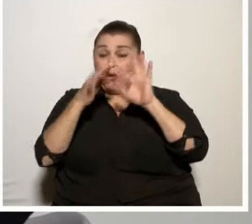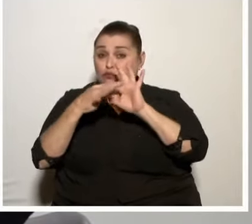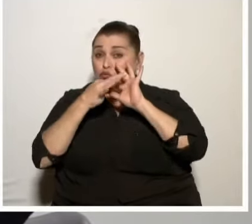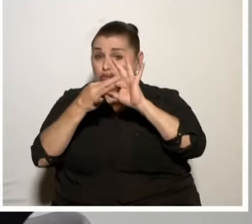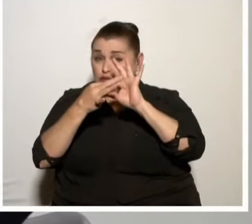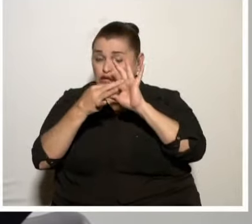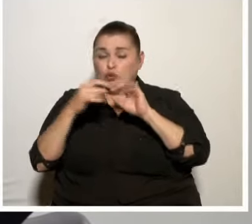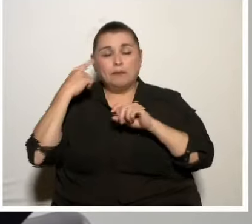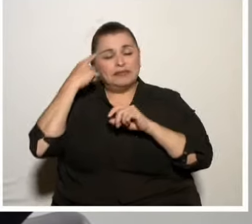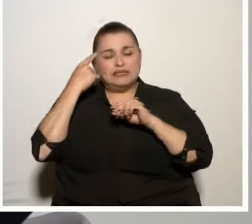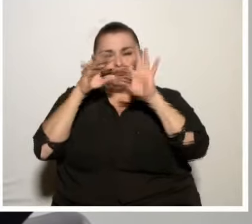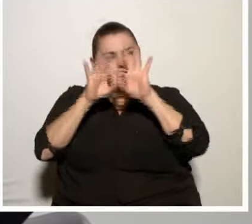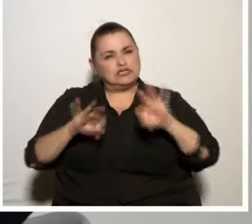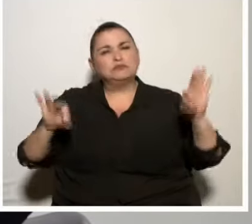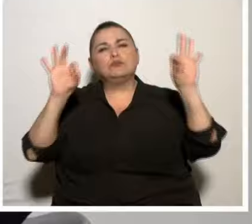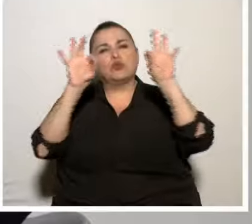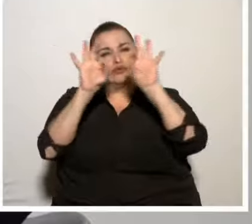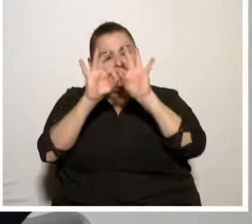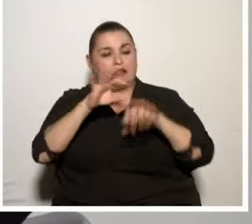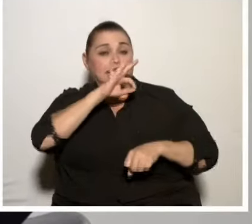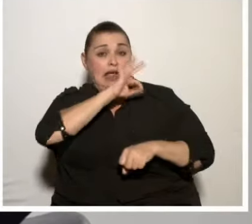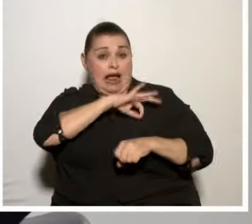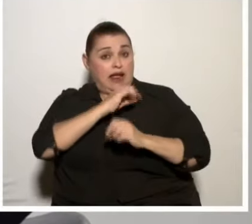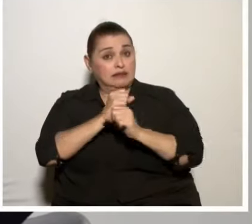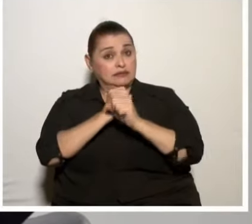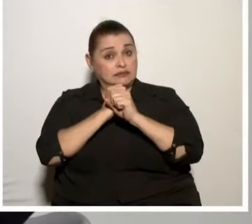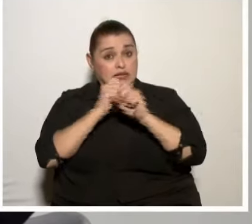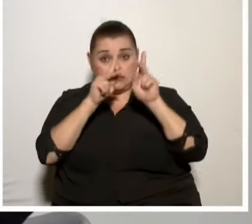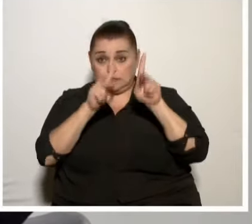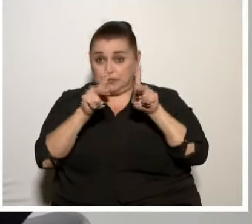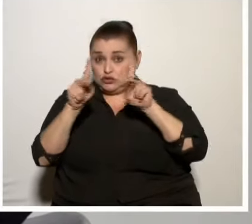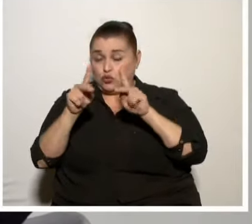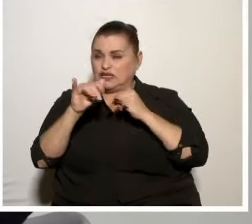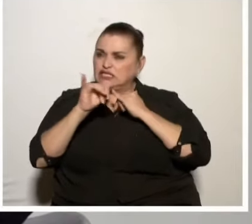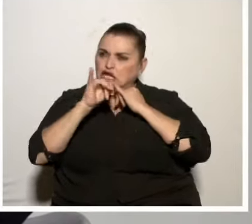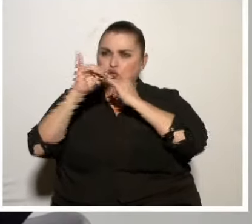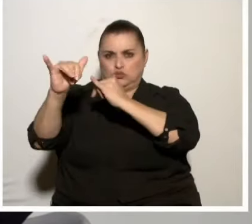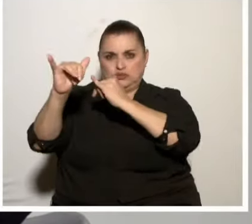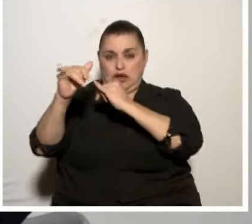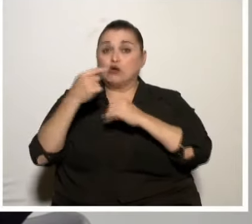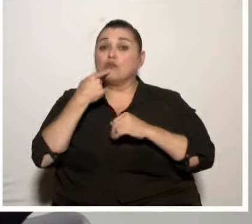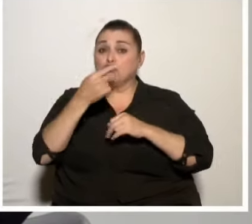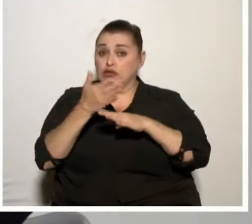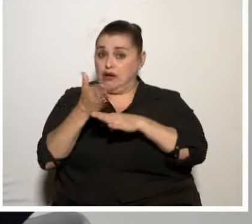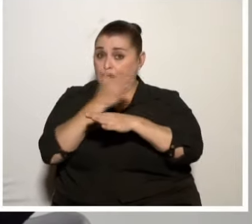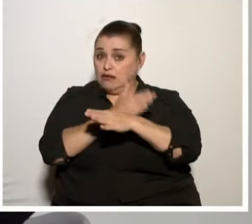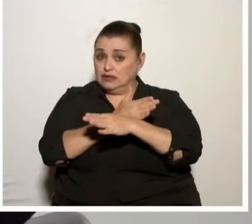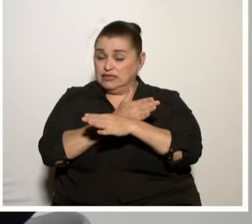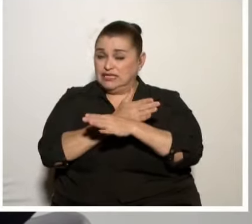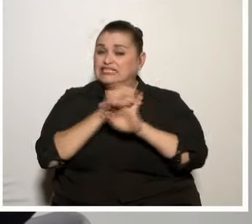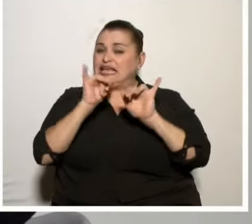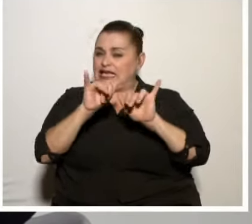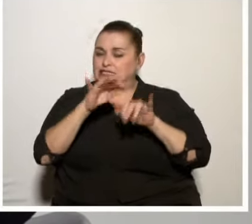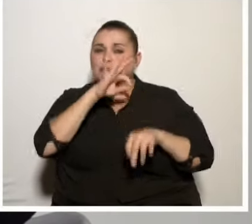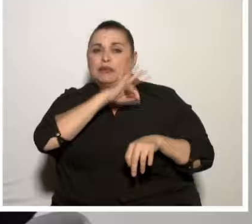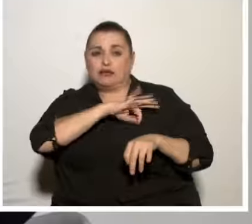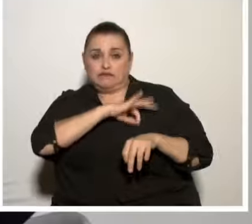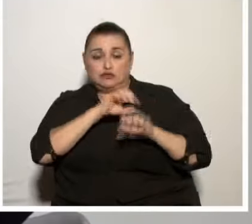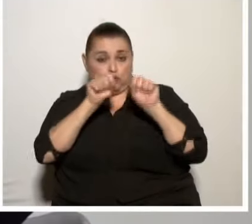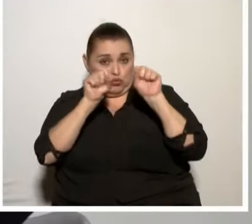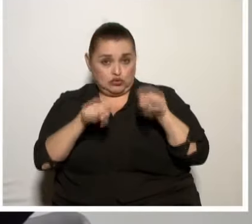es fundamental el que se le pueda garantizar a las personas denunciantes, como he mencionado, ese beneficio y